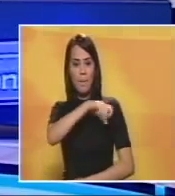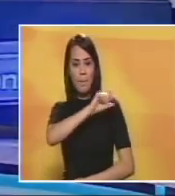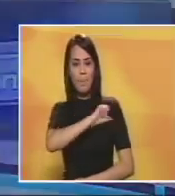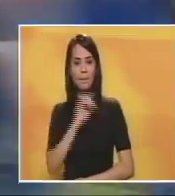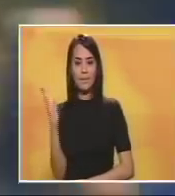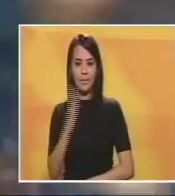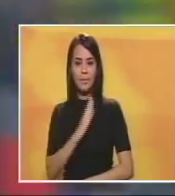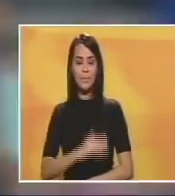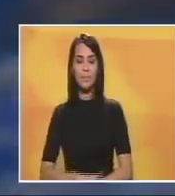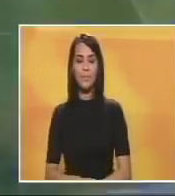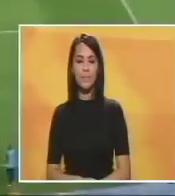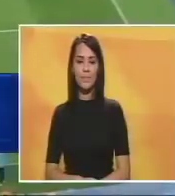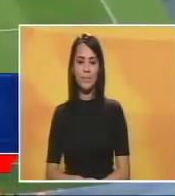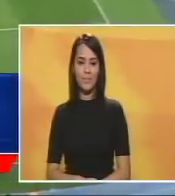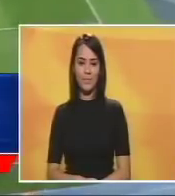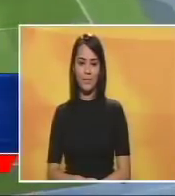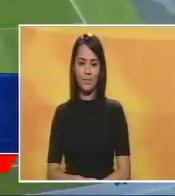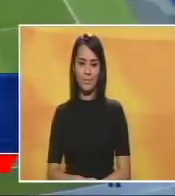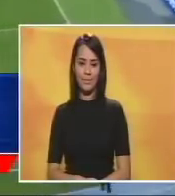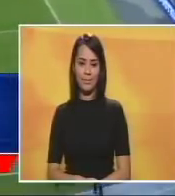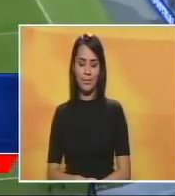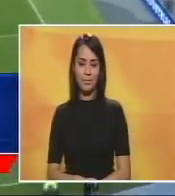detalles en minutos. No se aparten.